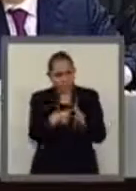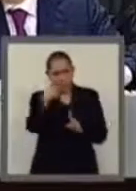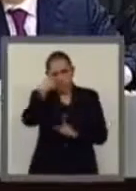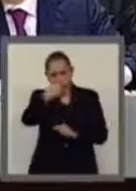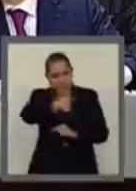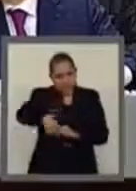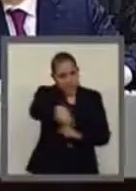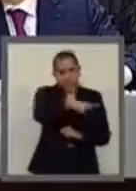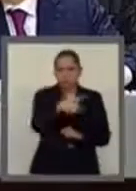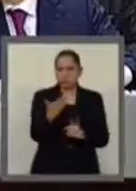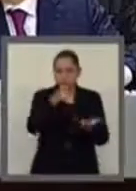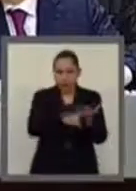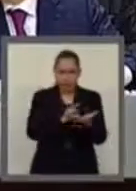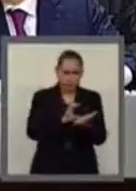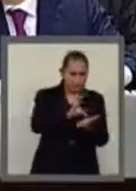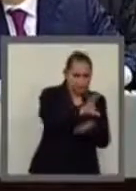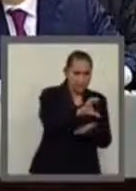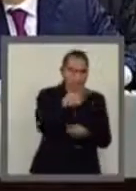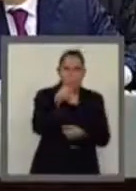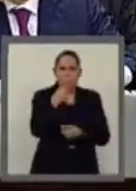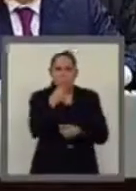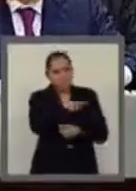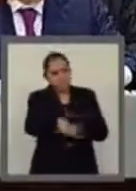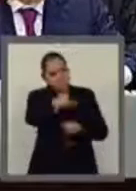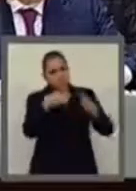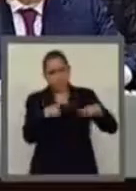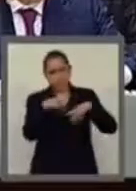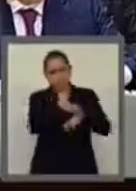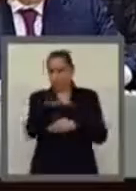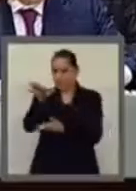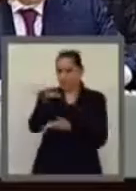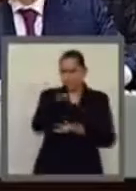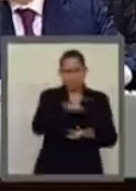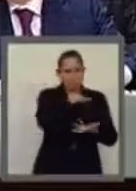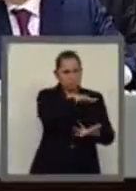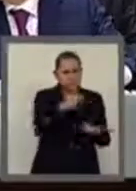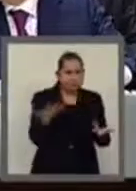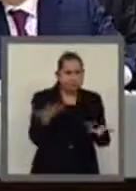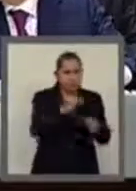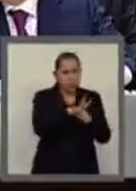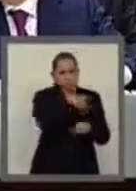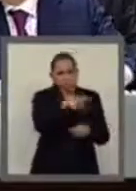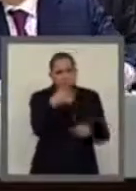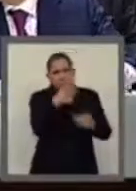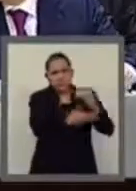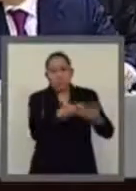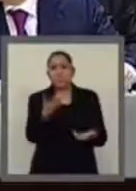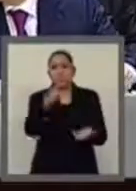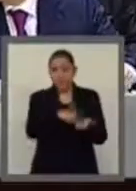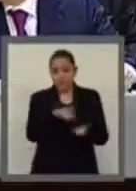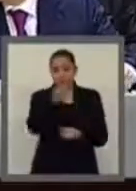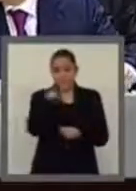internacionales a cada uno se están de los recuperando fiscales, para que el esquema de implementación de ellos maximice las ventajas naturales y regionales la renuncia